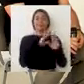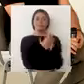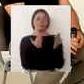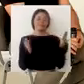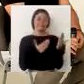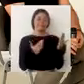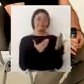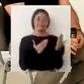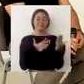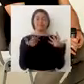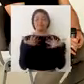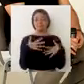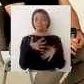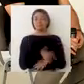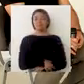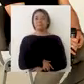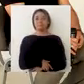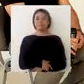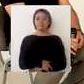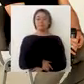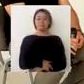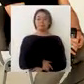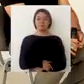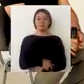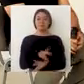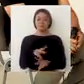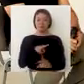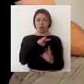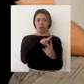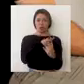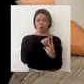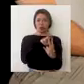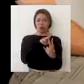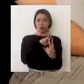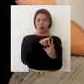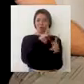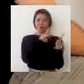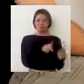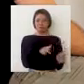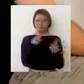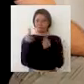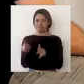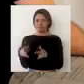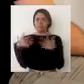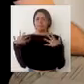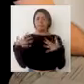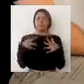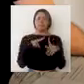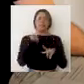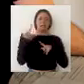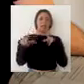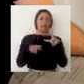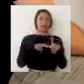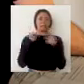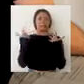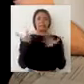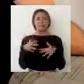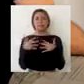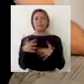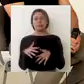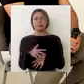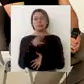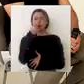Muy bien. Y en ese sentido, estos dos pares de grandes creadores que tenemos al lado